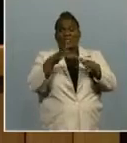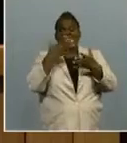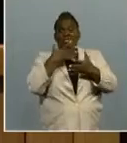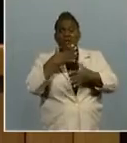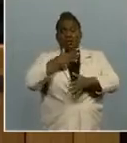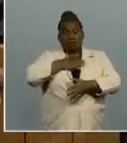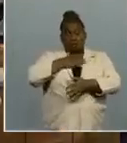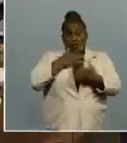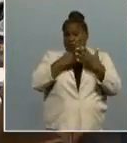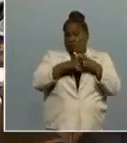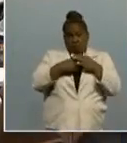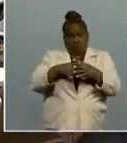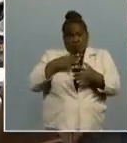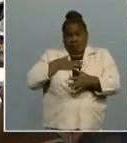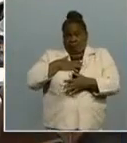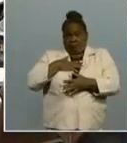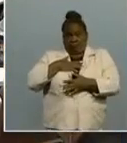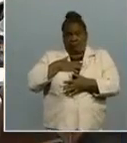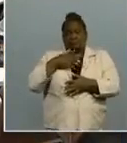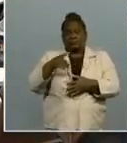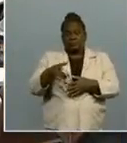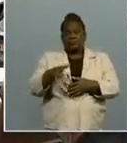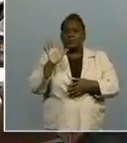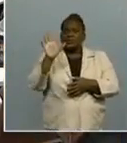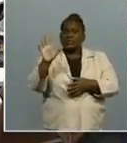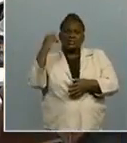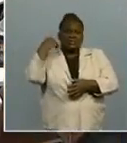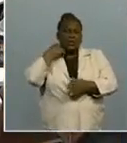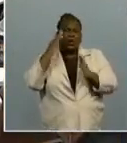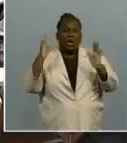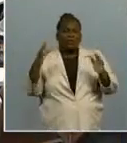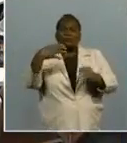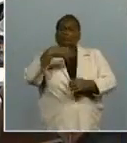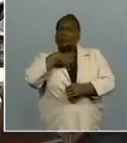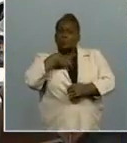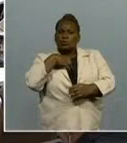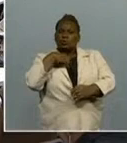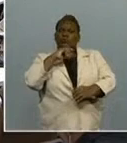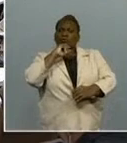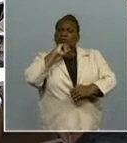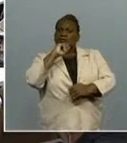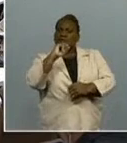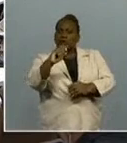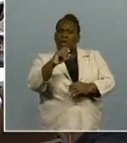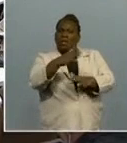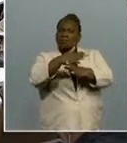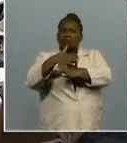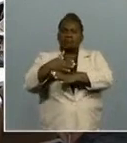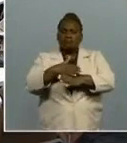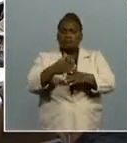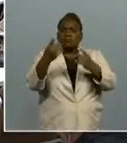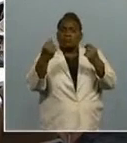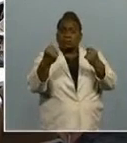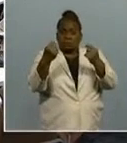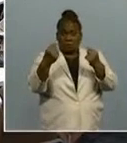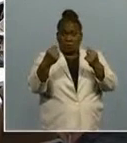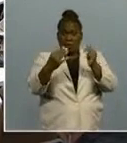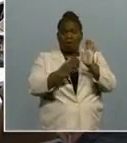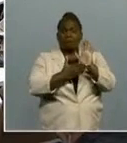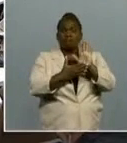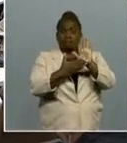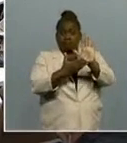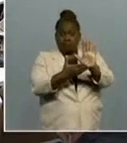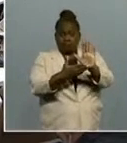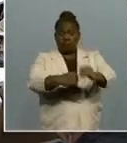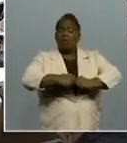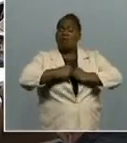nosotros no obstante haber transitado en este periodo por dificultades de diversa índole la economía ha mostrado capacidad